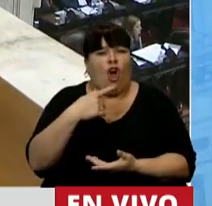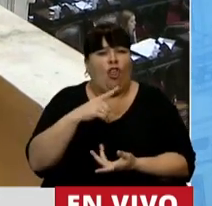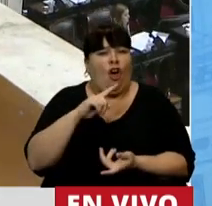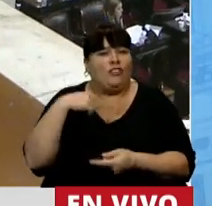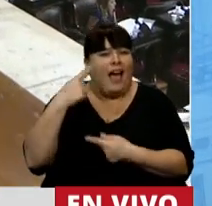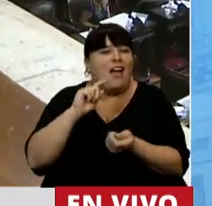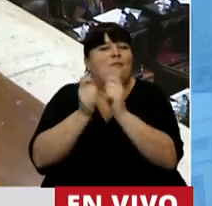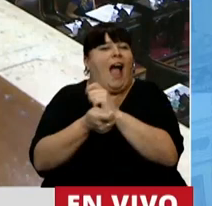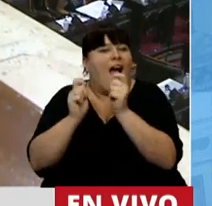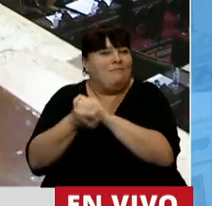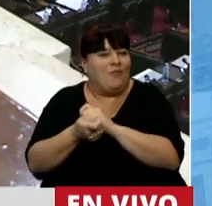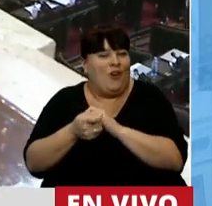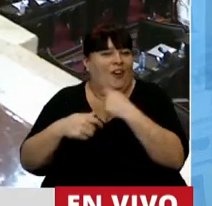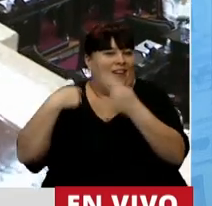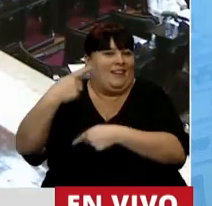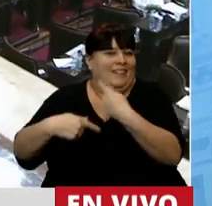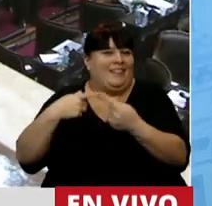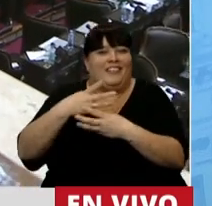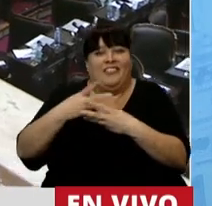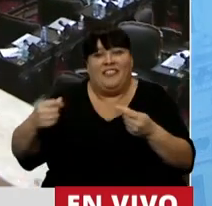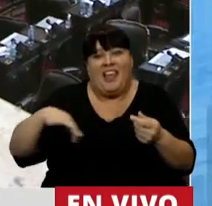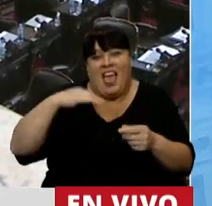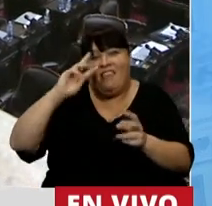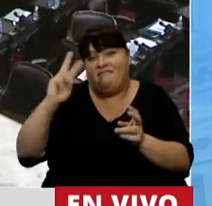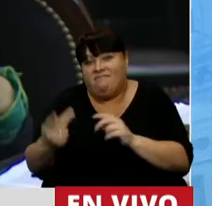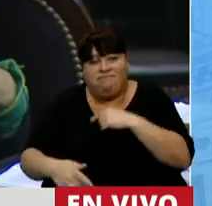reemplazamos a quienes vamos concluyendo su ciclo.